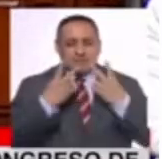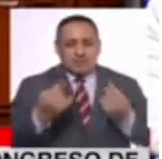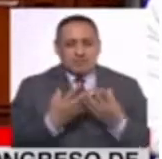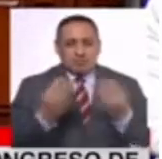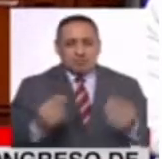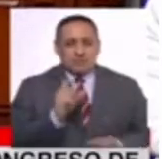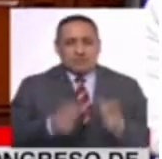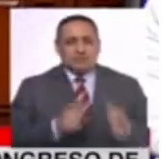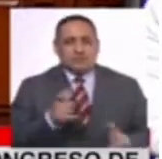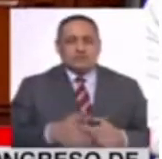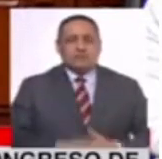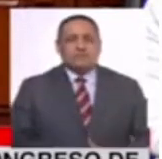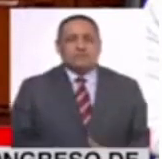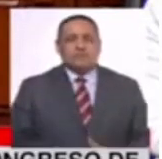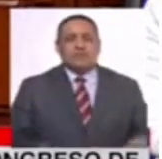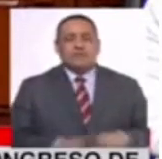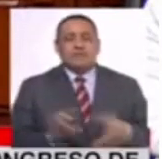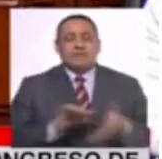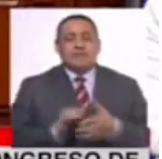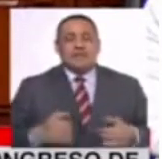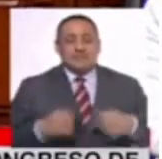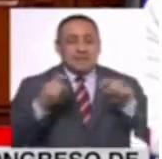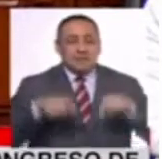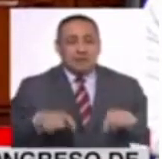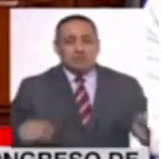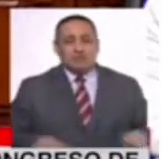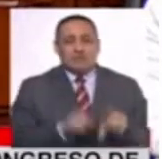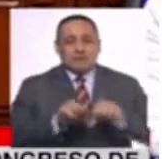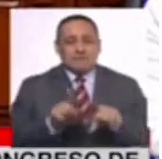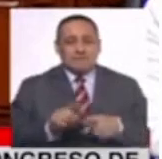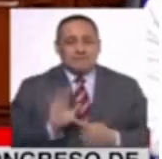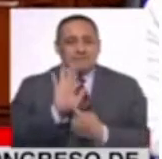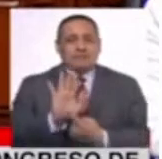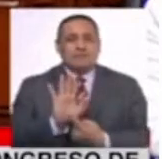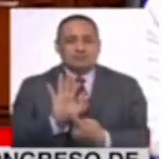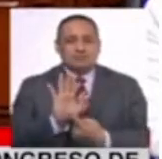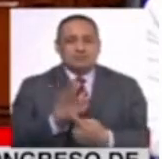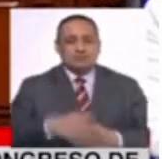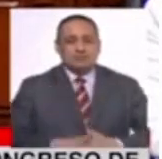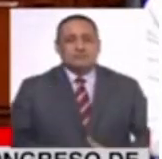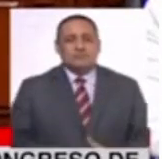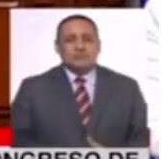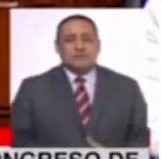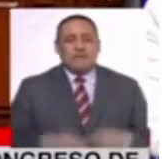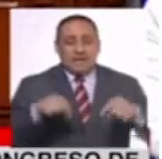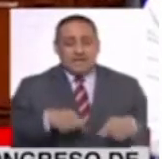los ciudadanos, a quienes nos debemos y representamos.